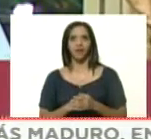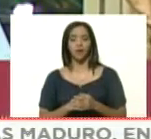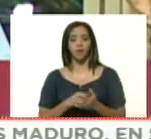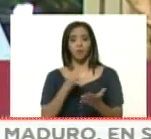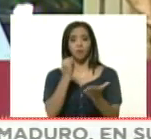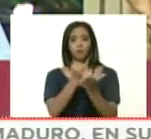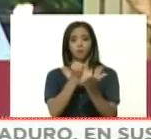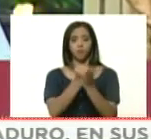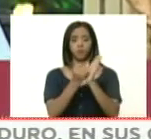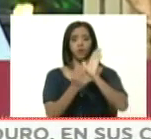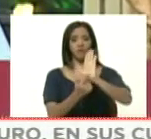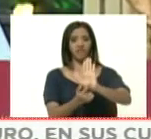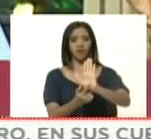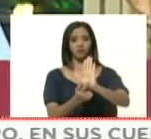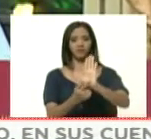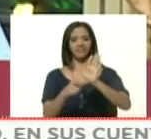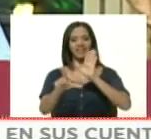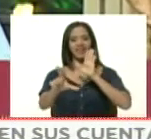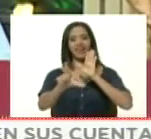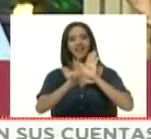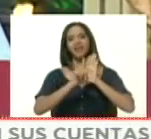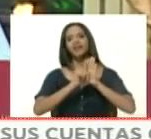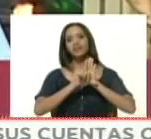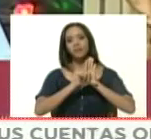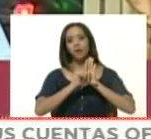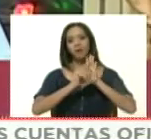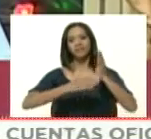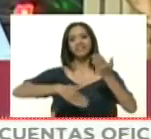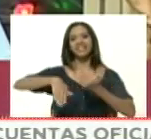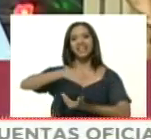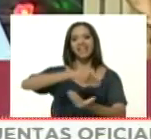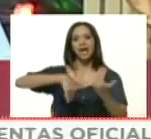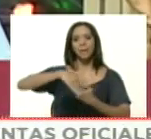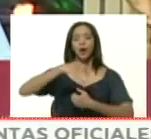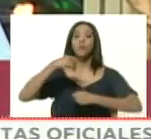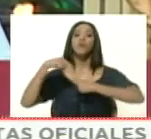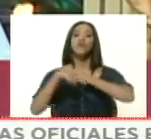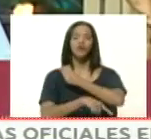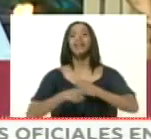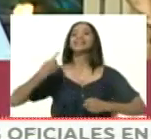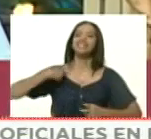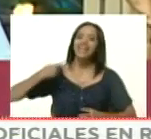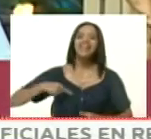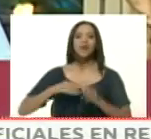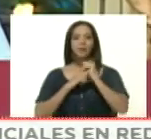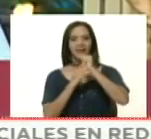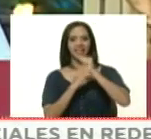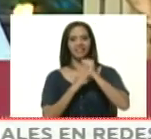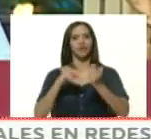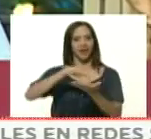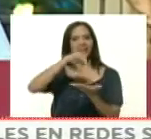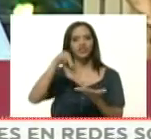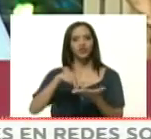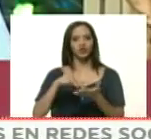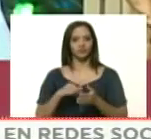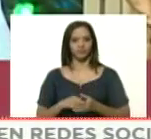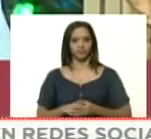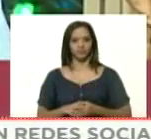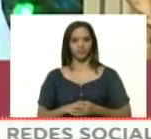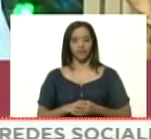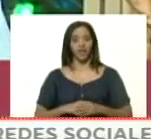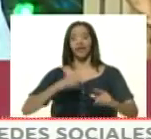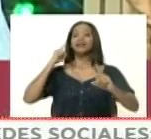probado, legítimo, dinámico, profundo. Tenemos el liderazgo de una nación,